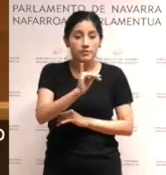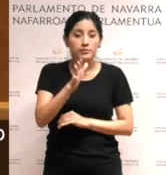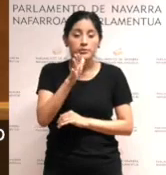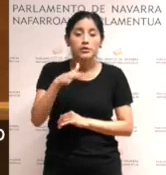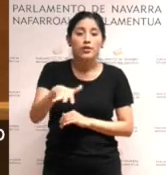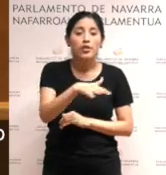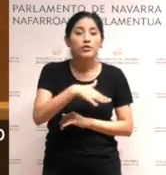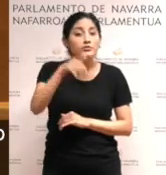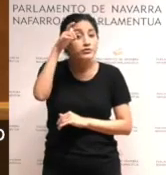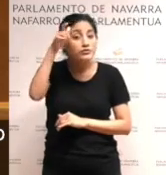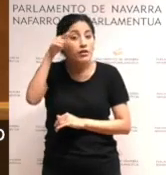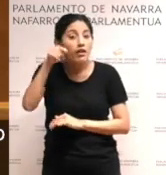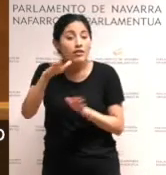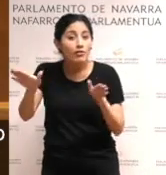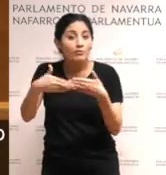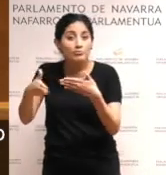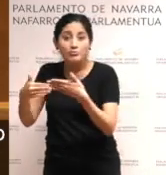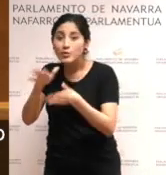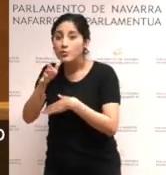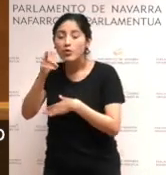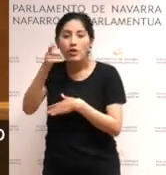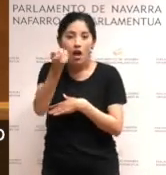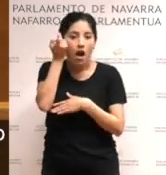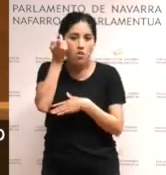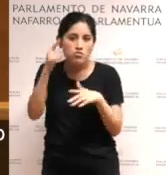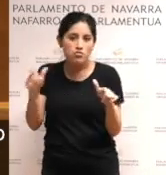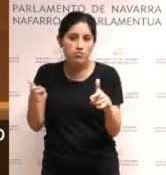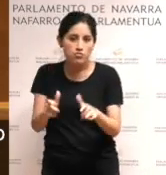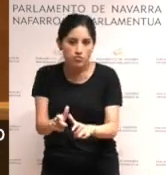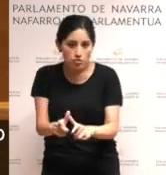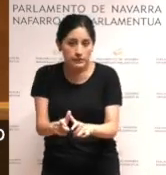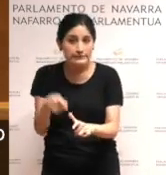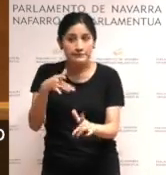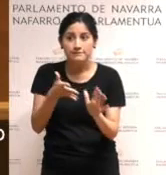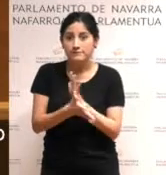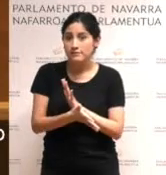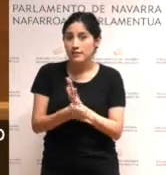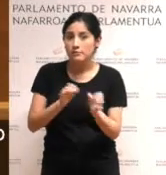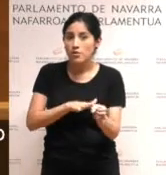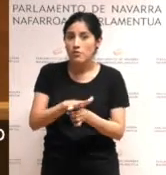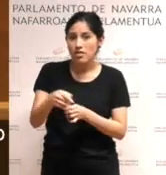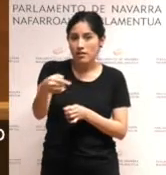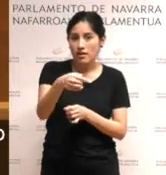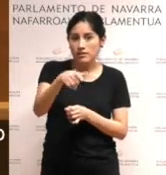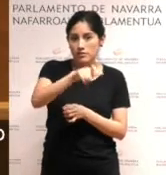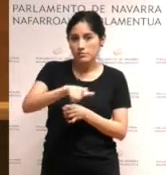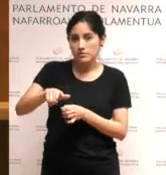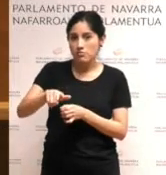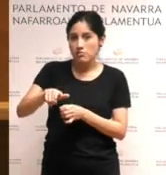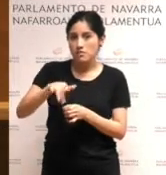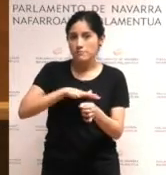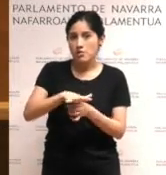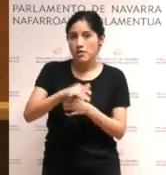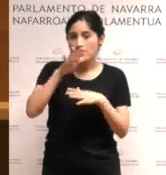que son los que se están quedando con menos alumnos y alumnas, tendría unas consecuencias muy negativas para la consolidación de la población y el equilibrio de nuestra